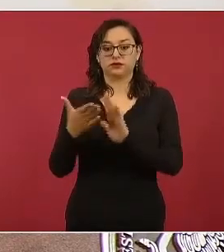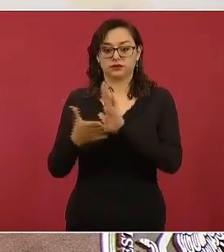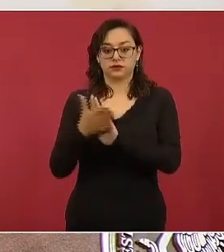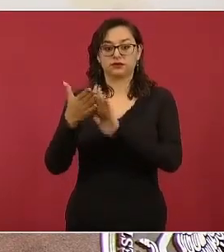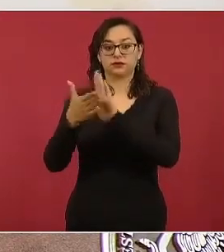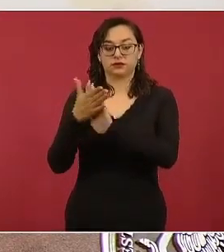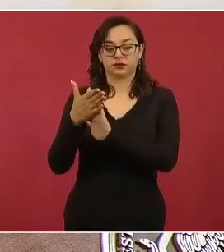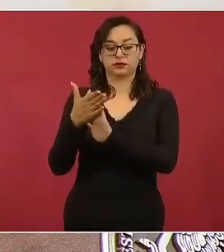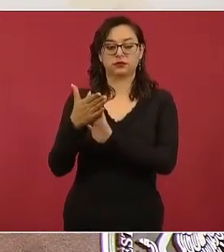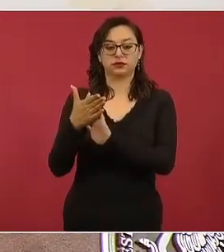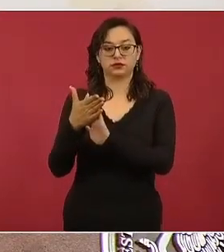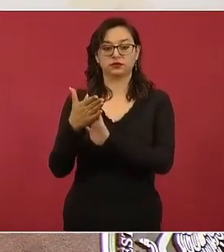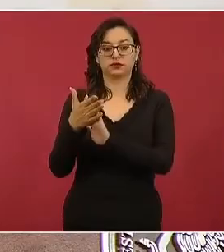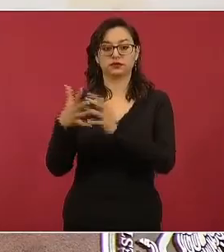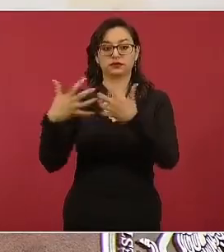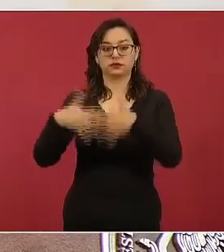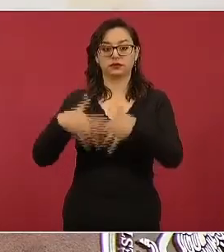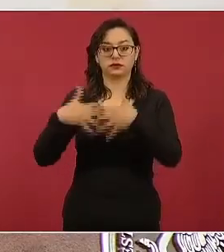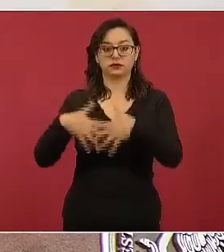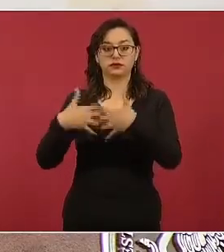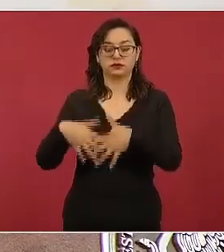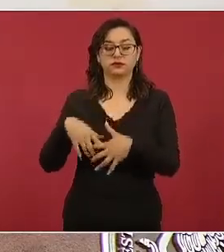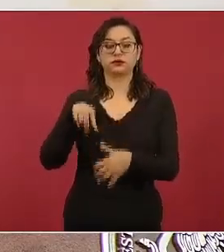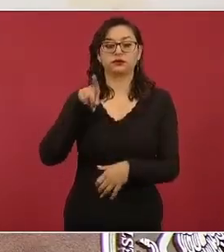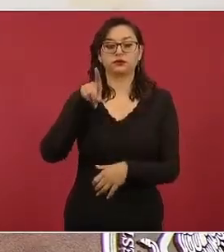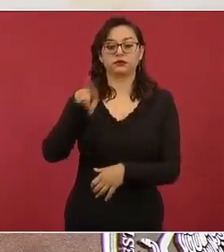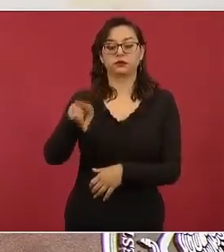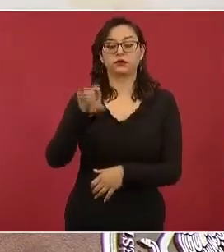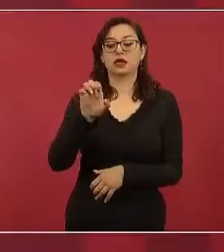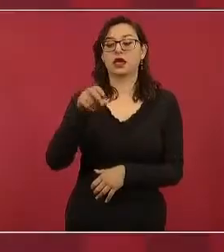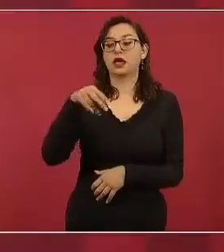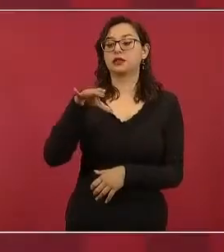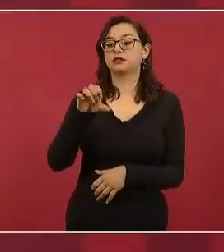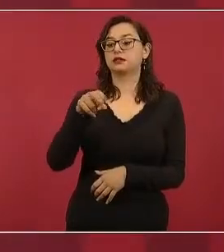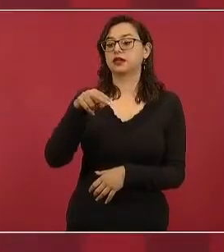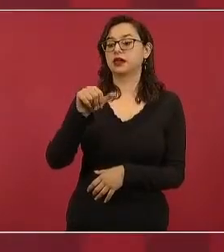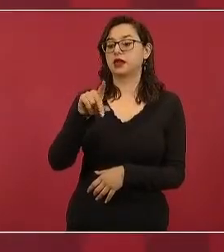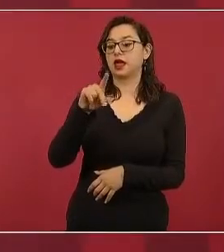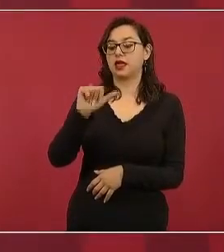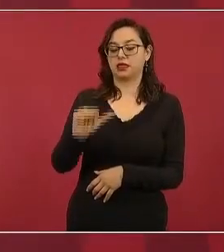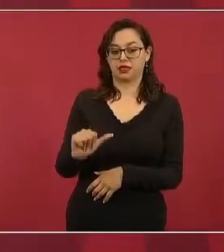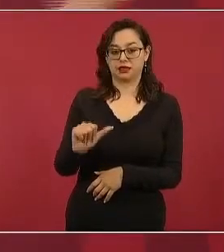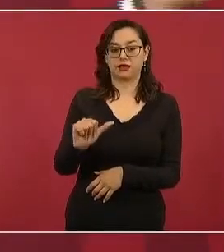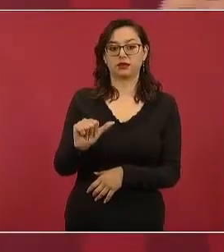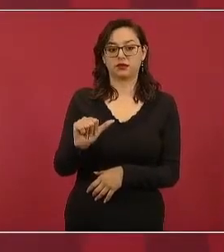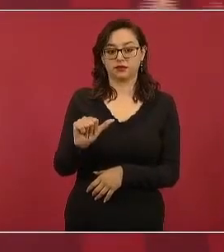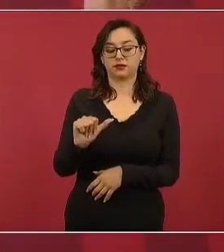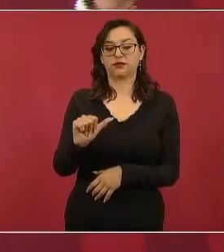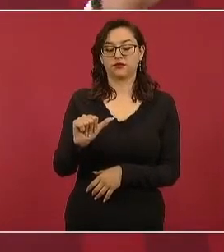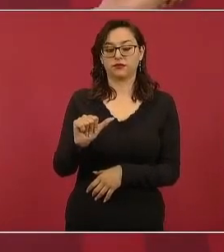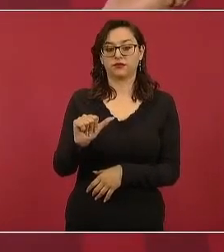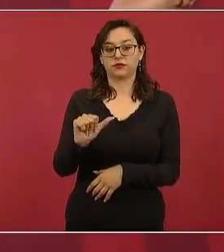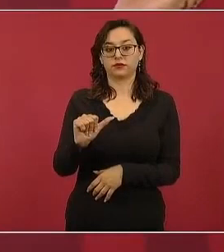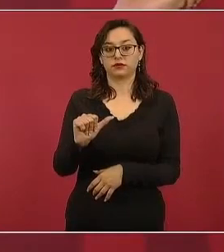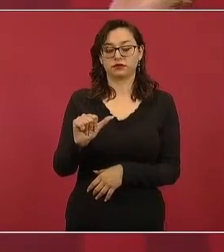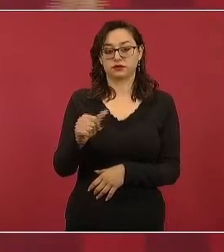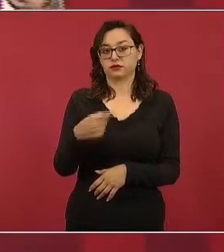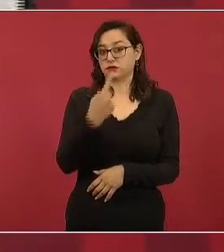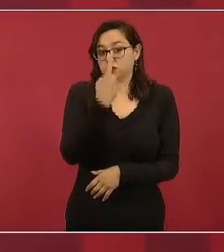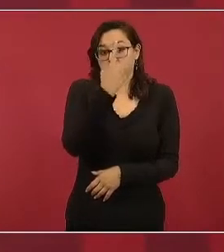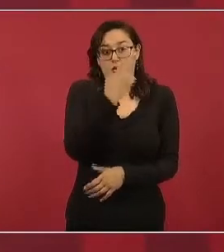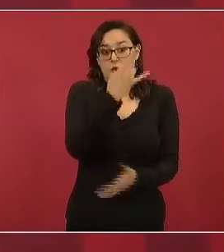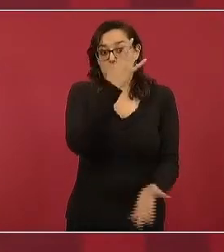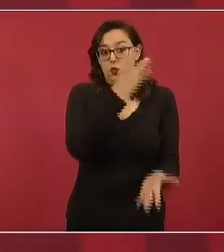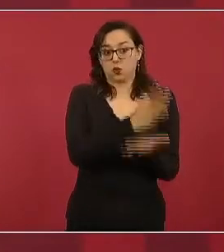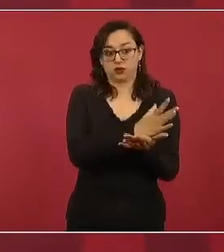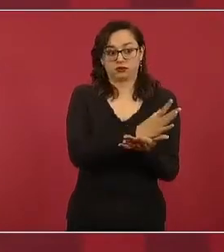planta de licuefacción en Ensenada, es la única. Y en el Golfo, en